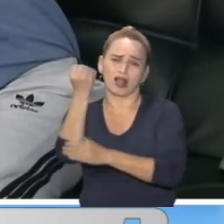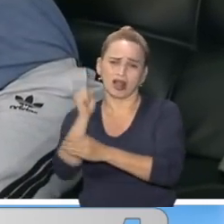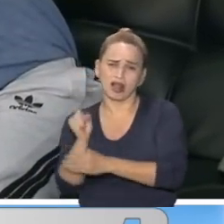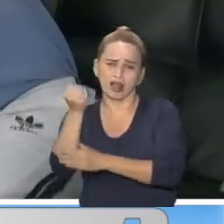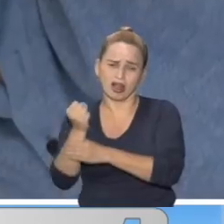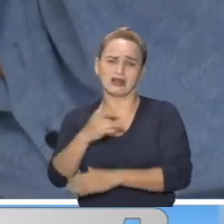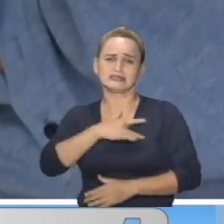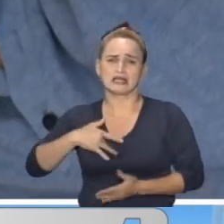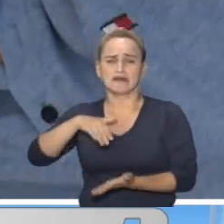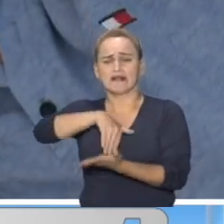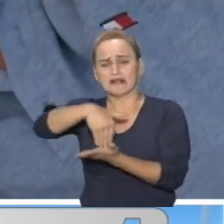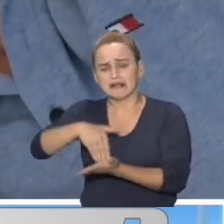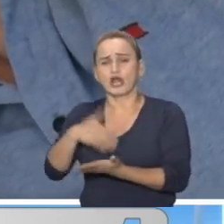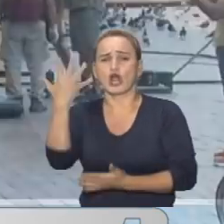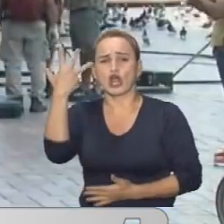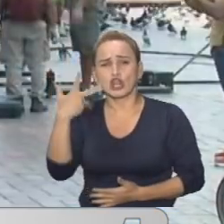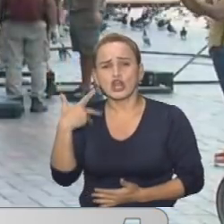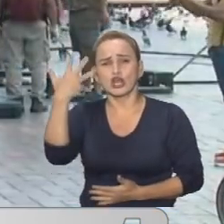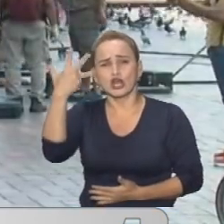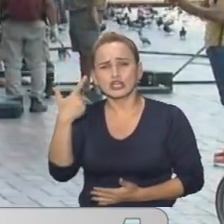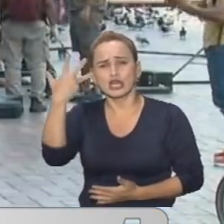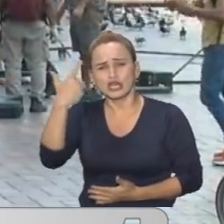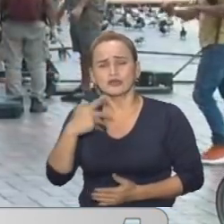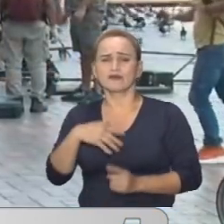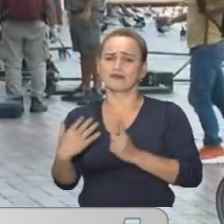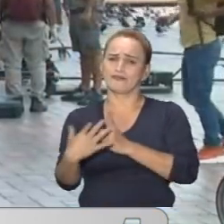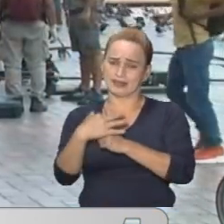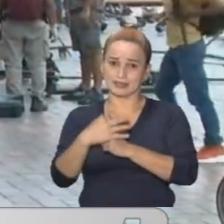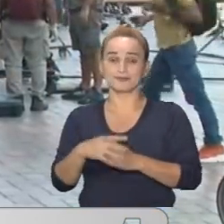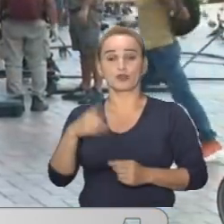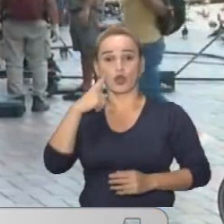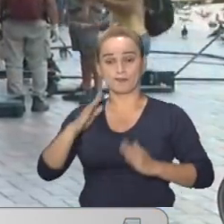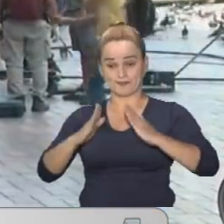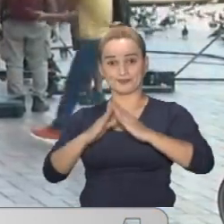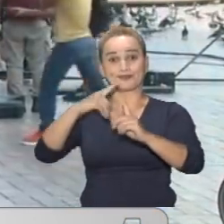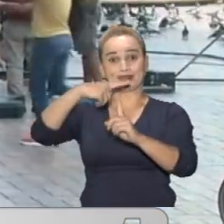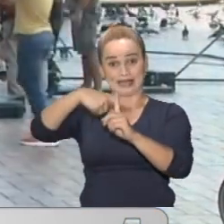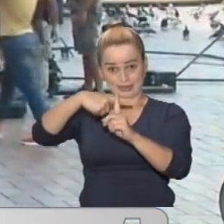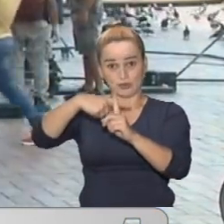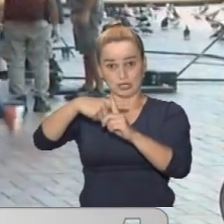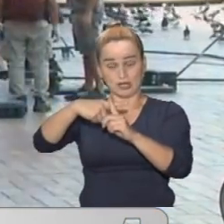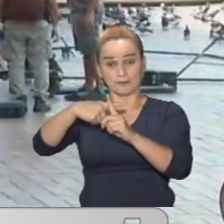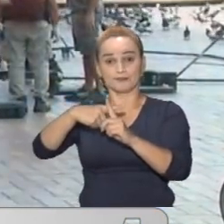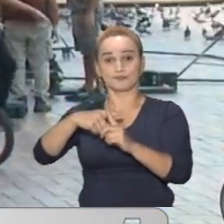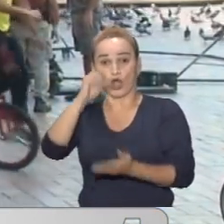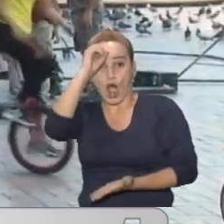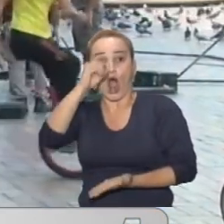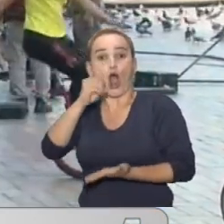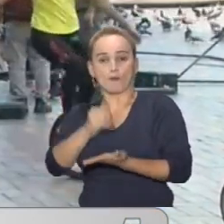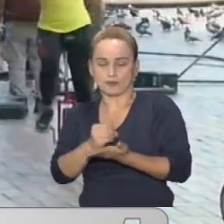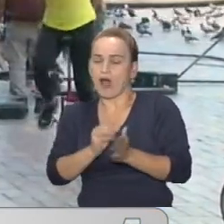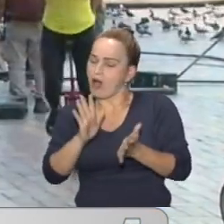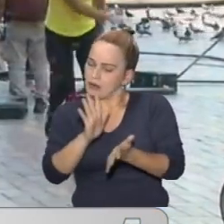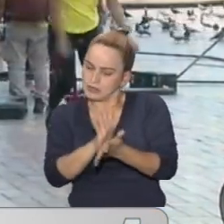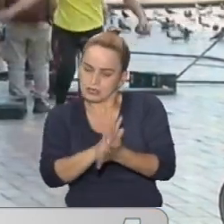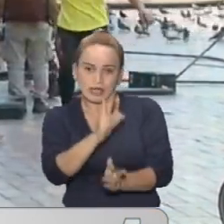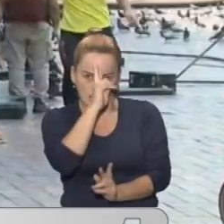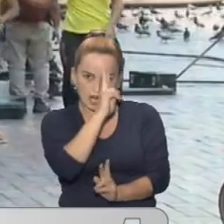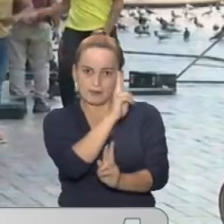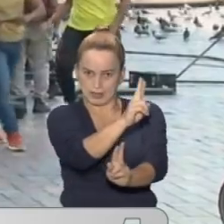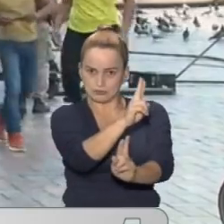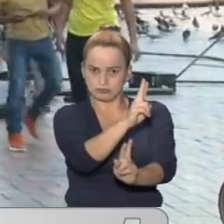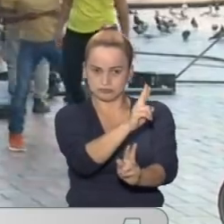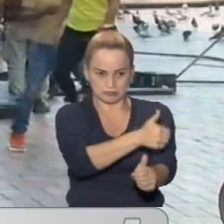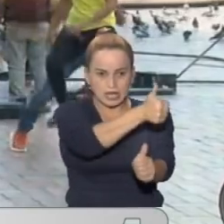salud que todos los días desmejoran su calidad de vida. Entre tanto, la Iglesia Católica dijo que es respetable la decisión de